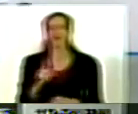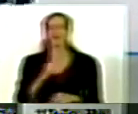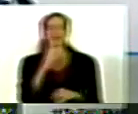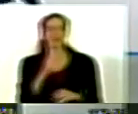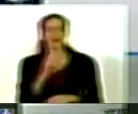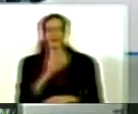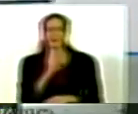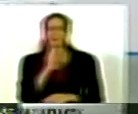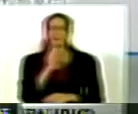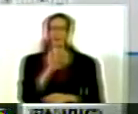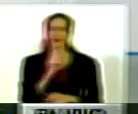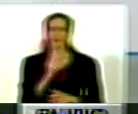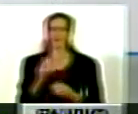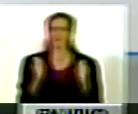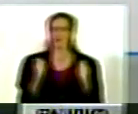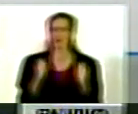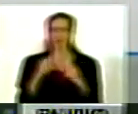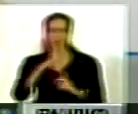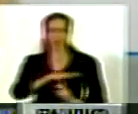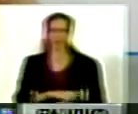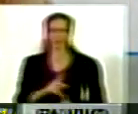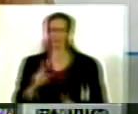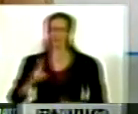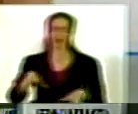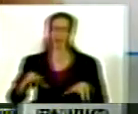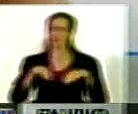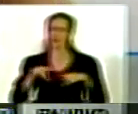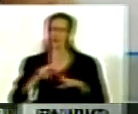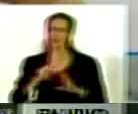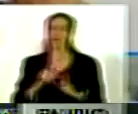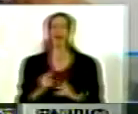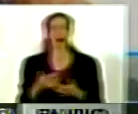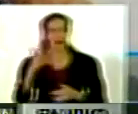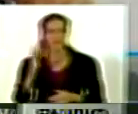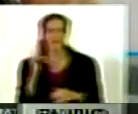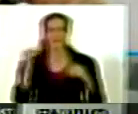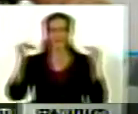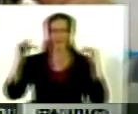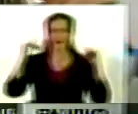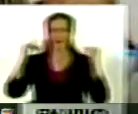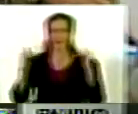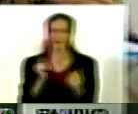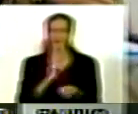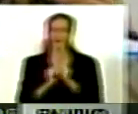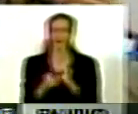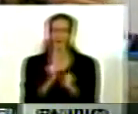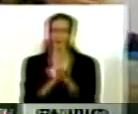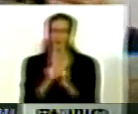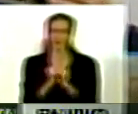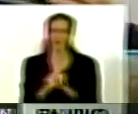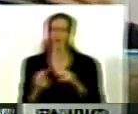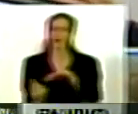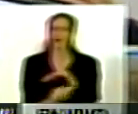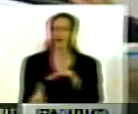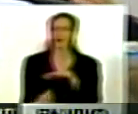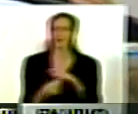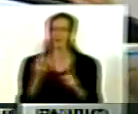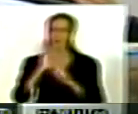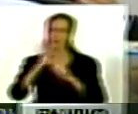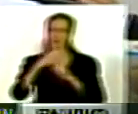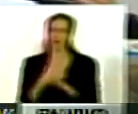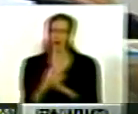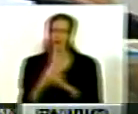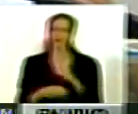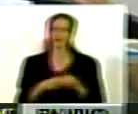amargar la vida, no se dejó hundir. Y allí estuvo el festival deportivo, recreativo, cultural,